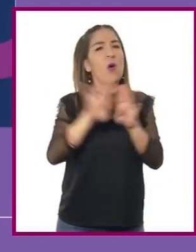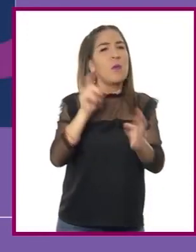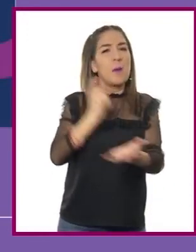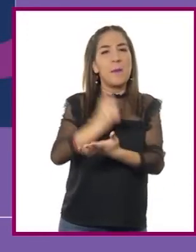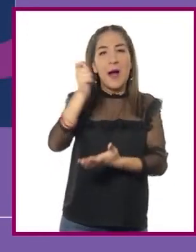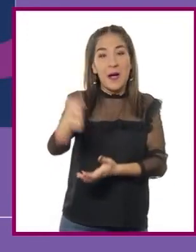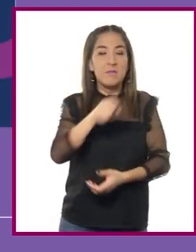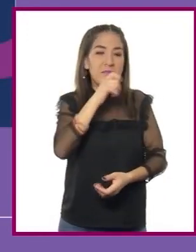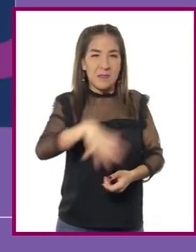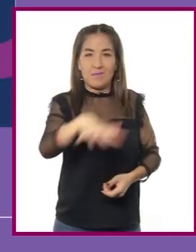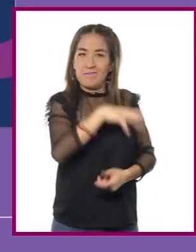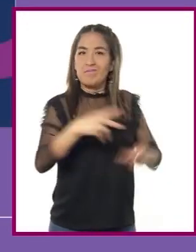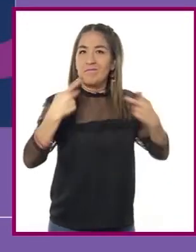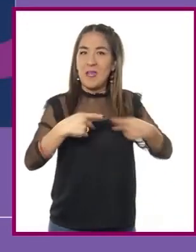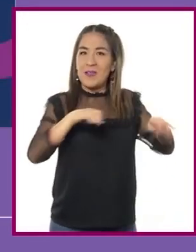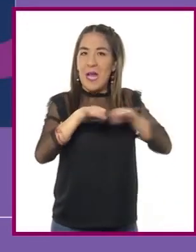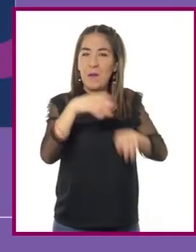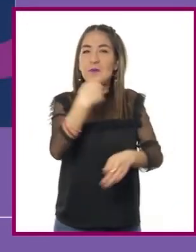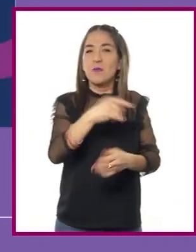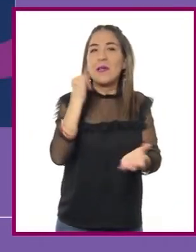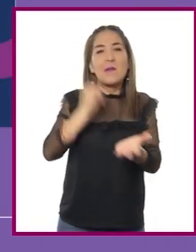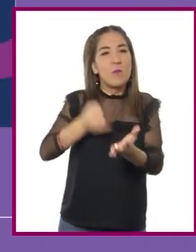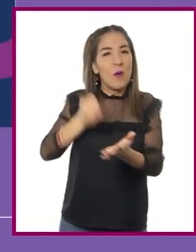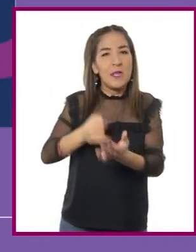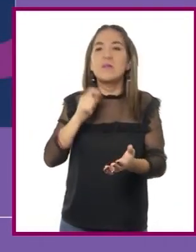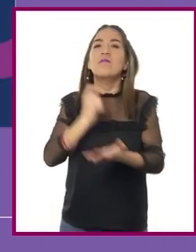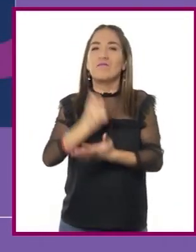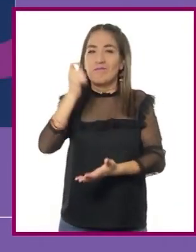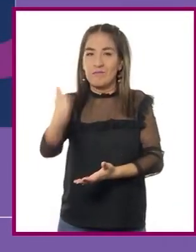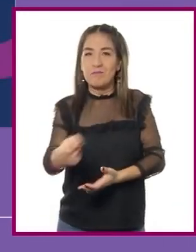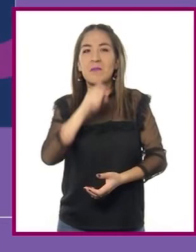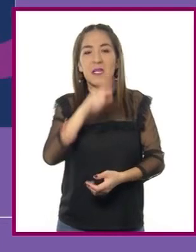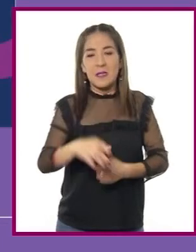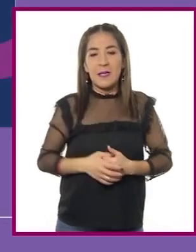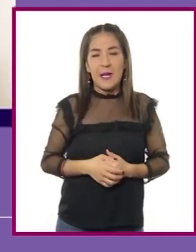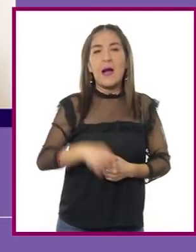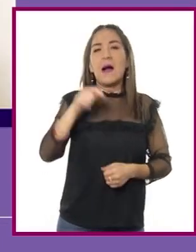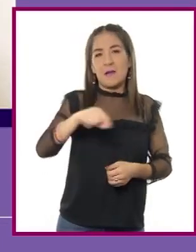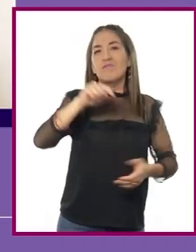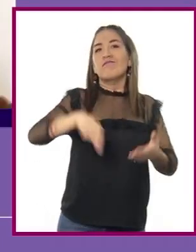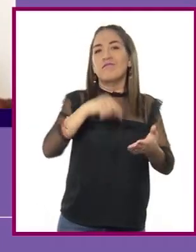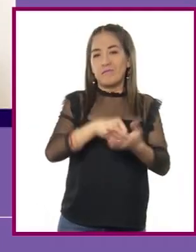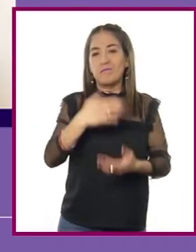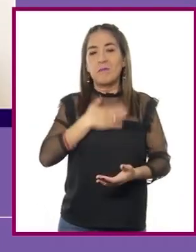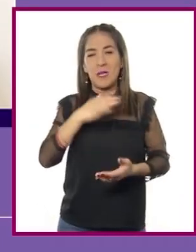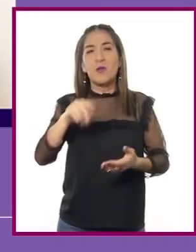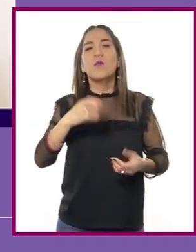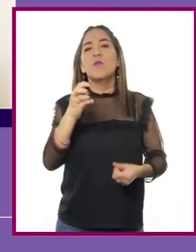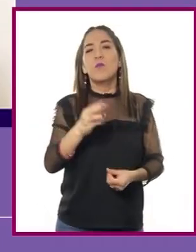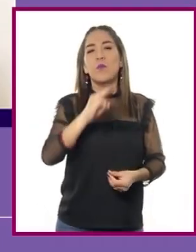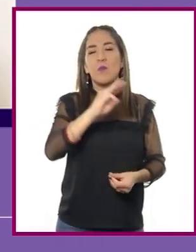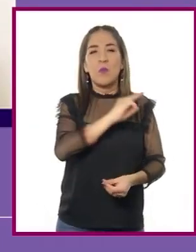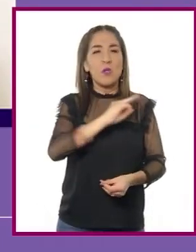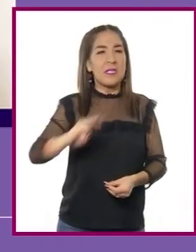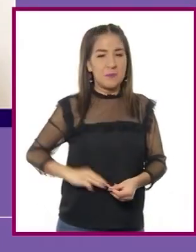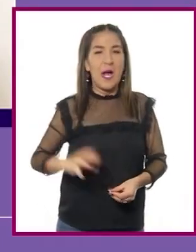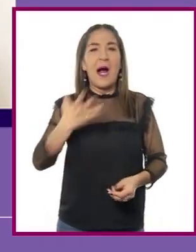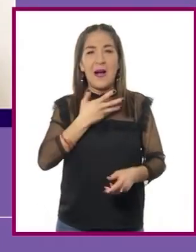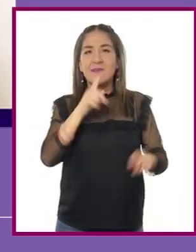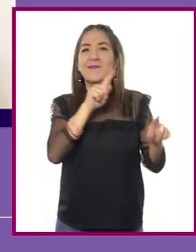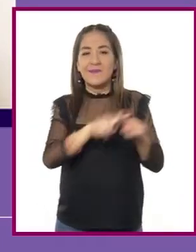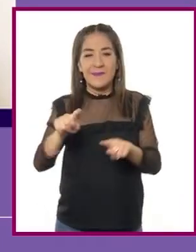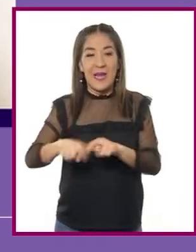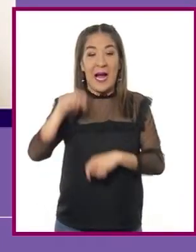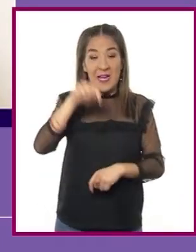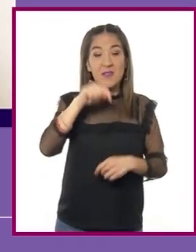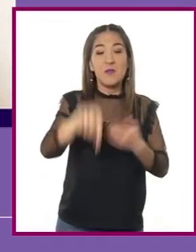los impuestos de los ciudadanos, puedo identificar a varios en mi municipio. Sí, por ejemplo, aquí en Jico contamos con